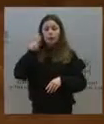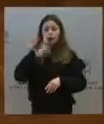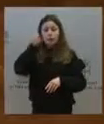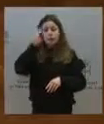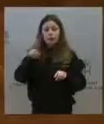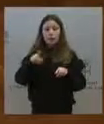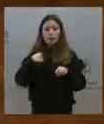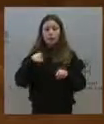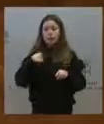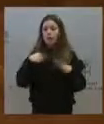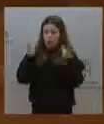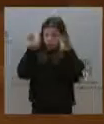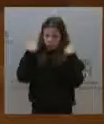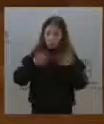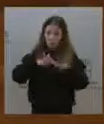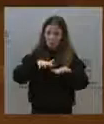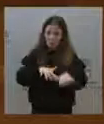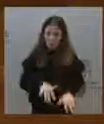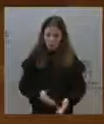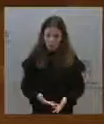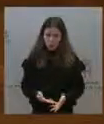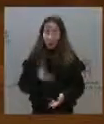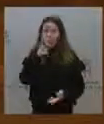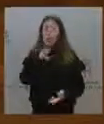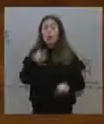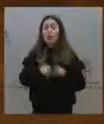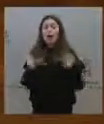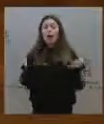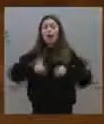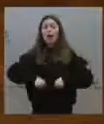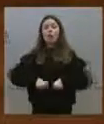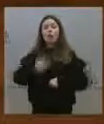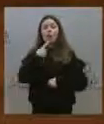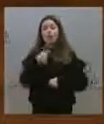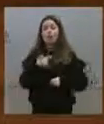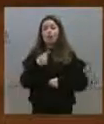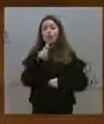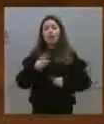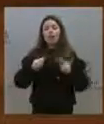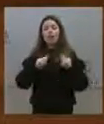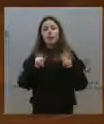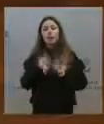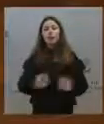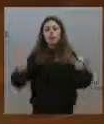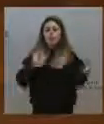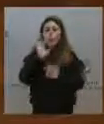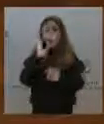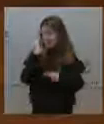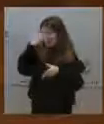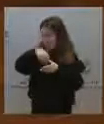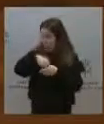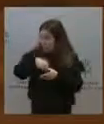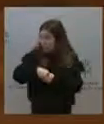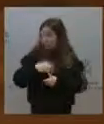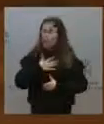comparten explícitamente la pulsión totalitaria de negar el diálogo al disidente, otros porque implícitamente consideran que pueden obtener algún beneficio. Todos